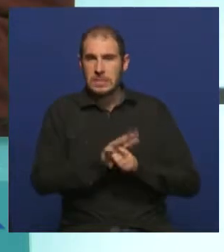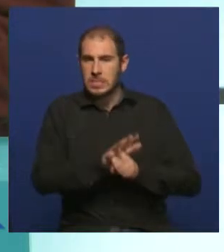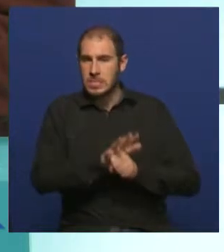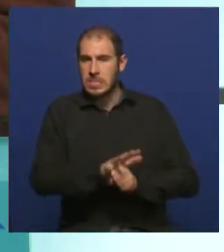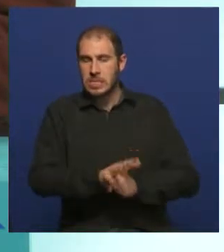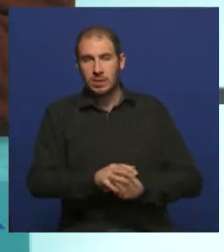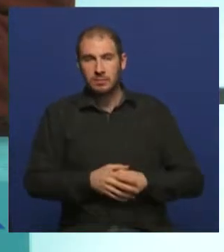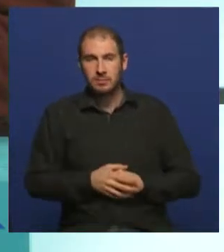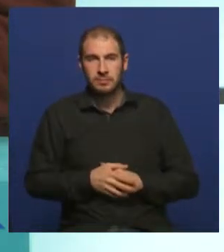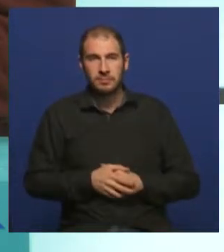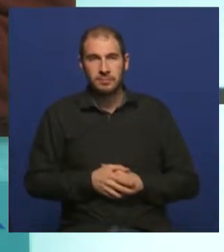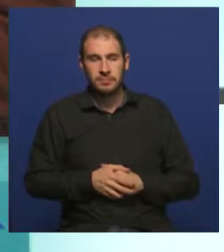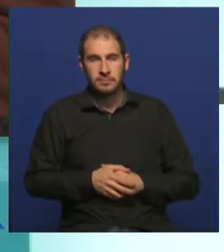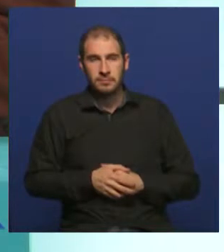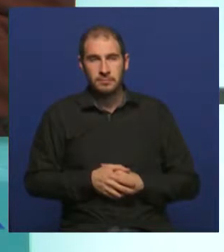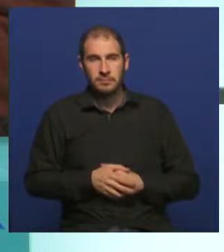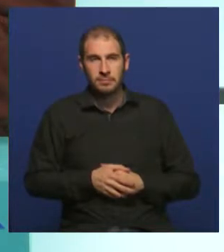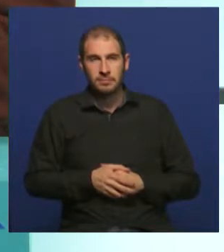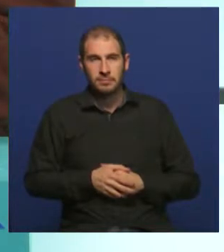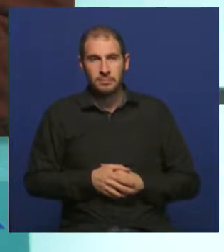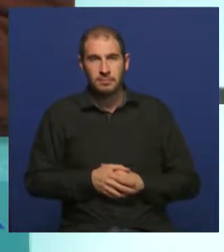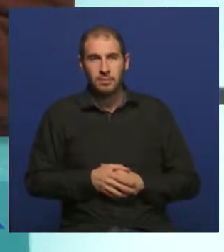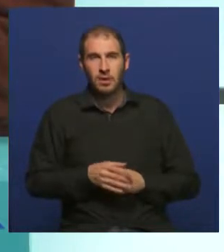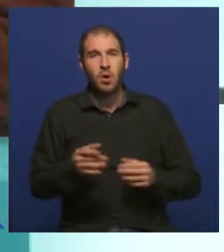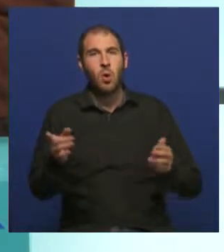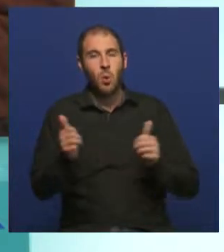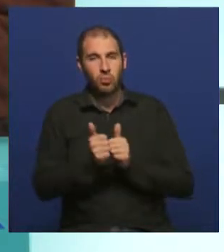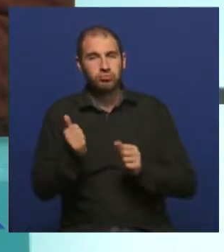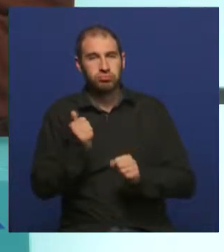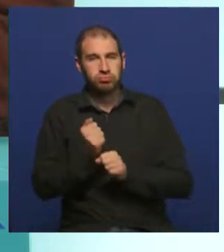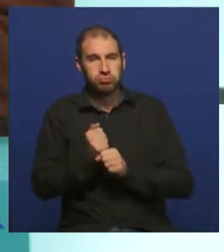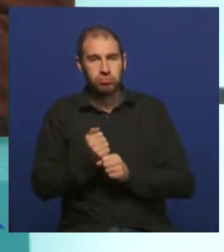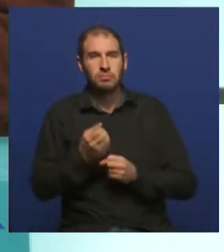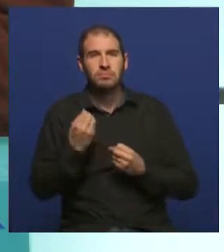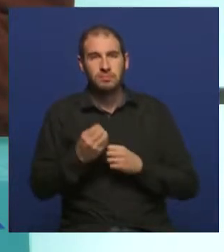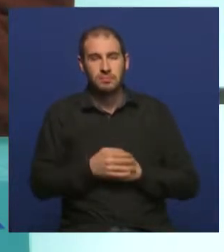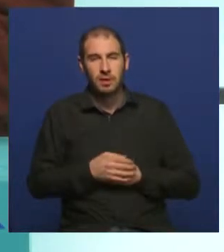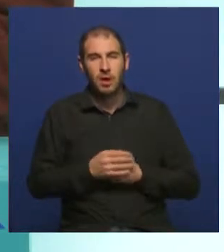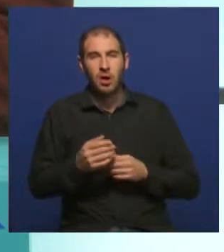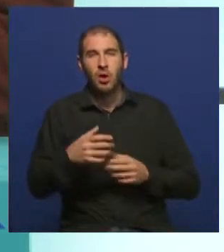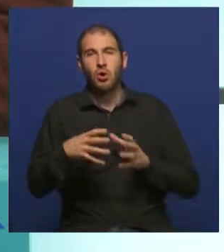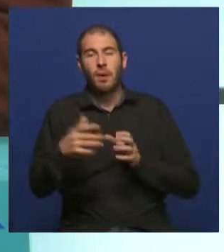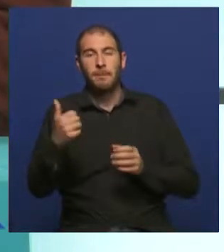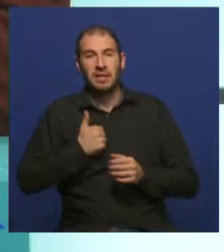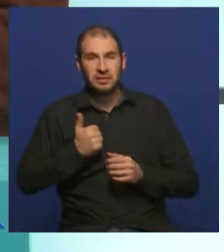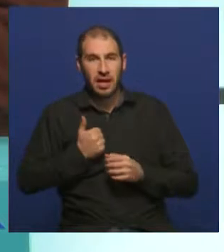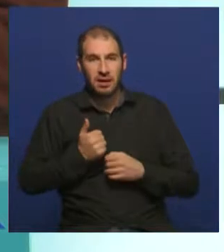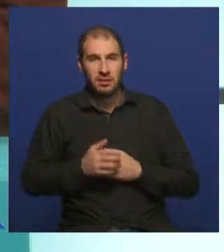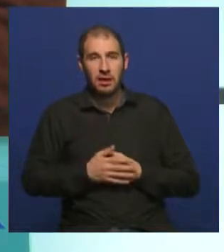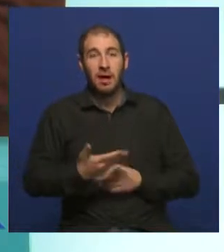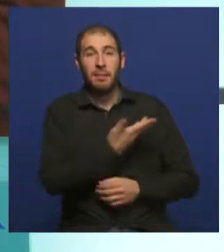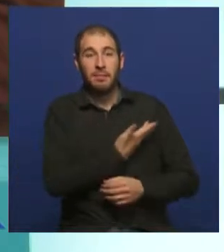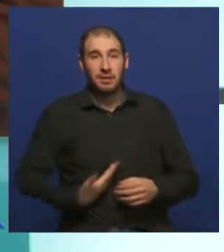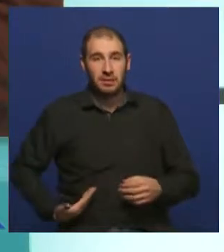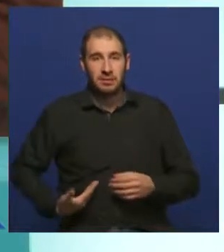presionados y coaccionados por las fuerzas militares, al punto tal que un